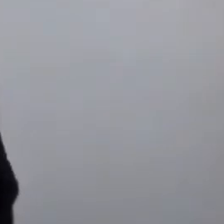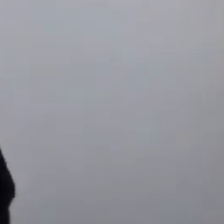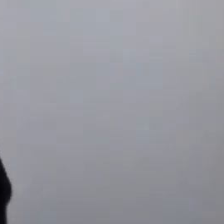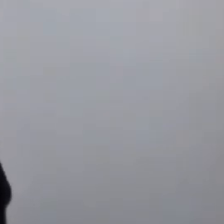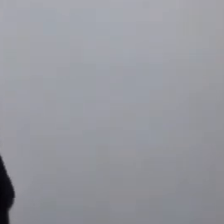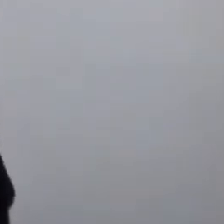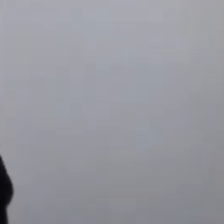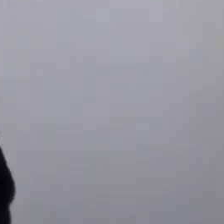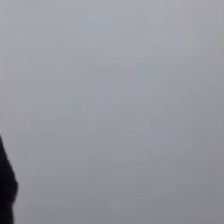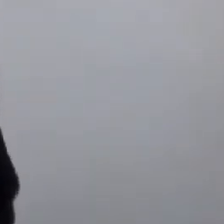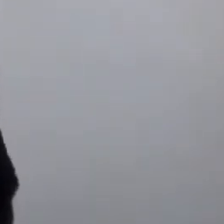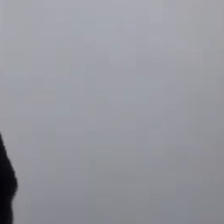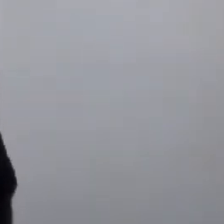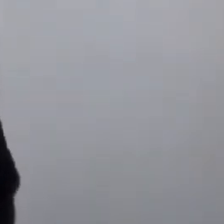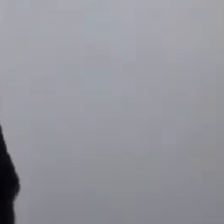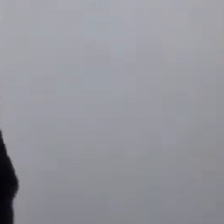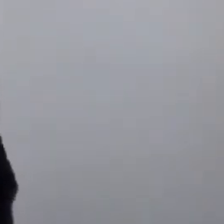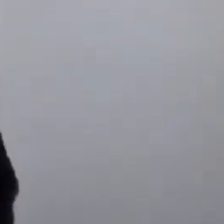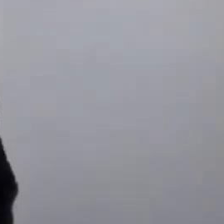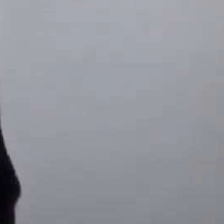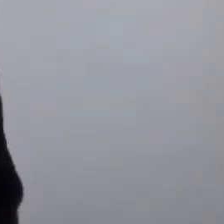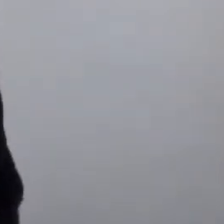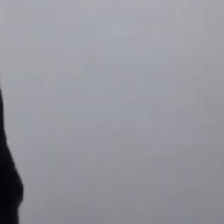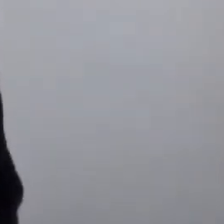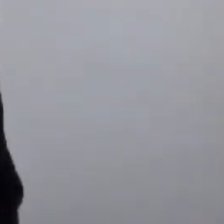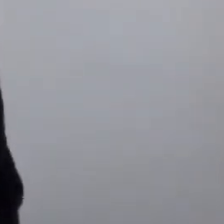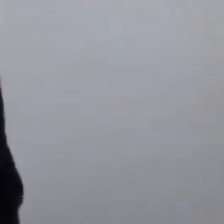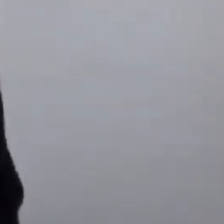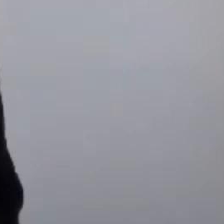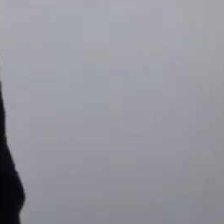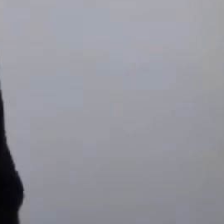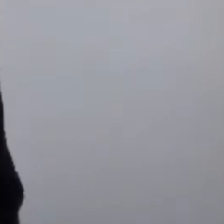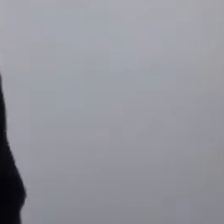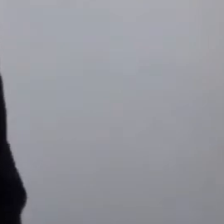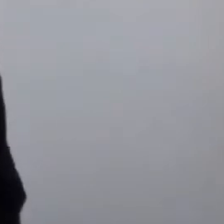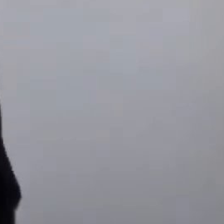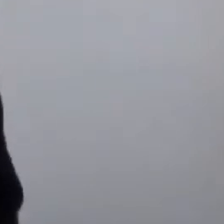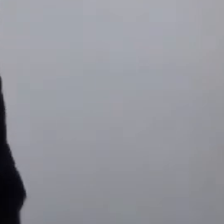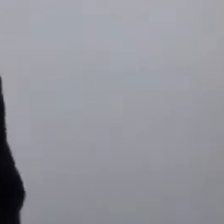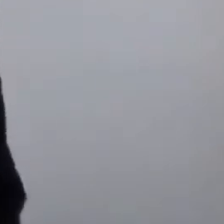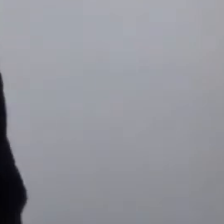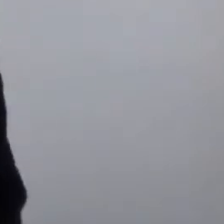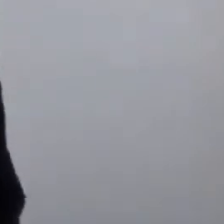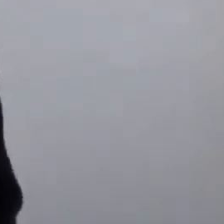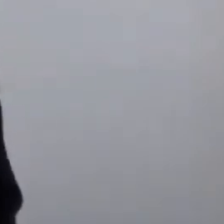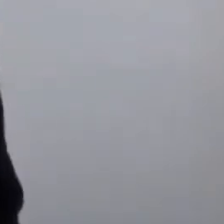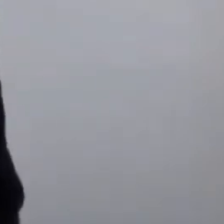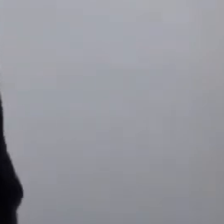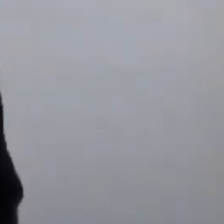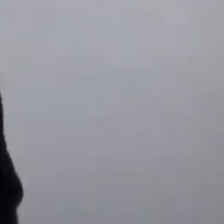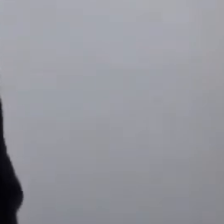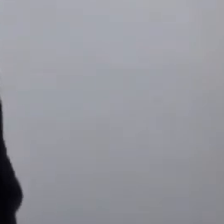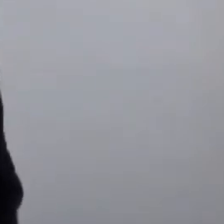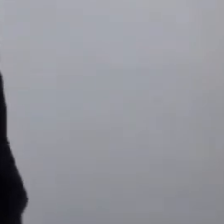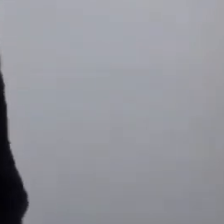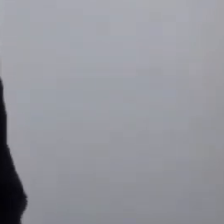posición fuerte en las instituciones. Dejadas atrás las urgencias electorales, vivimos un momento idóneo para construir el partido que queremos